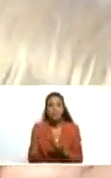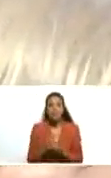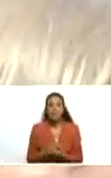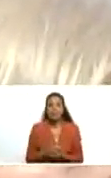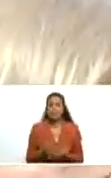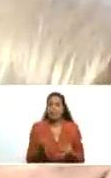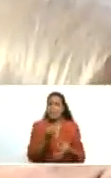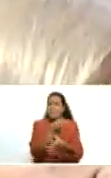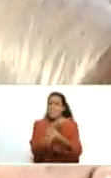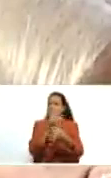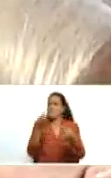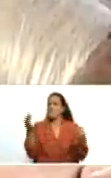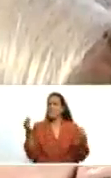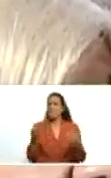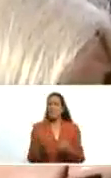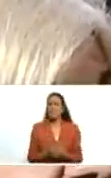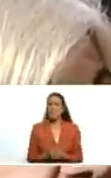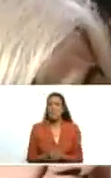extraordinario.